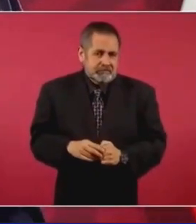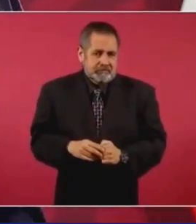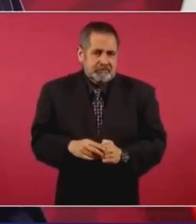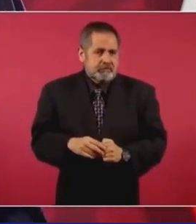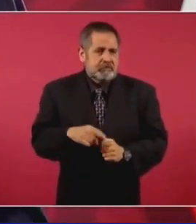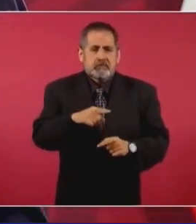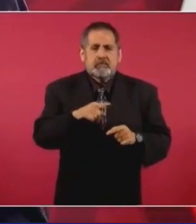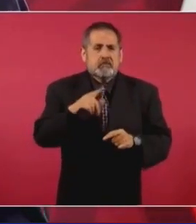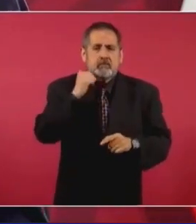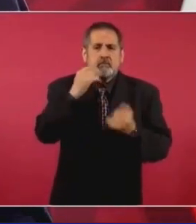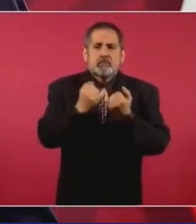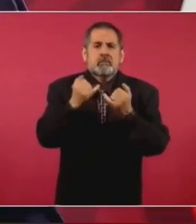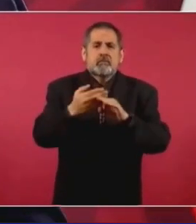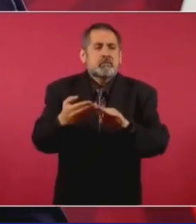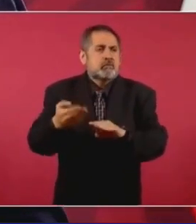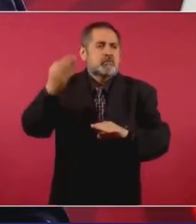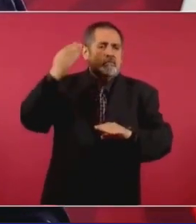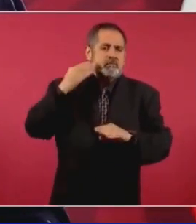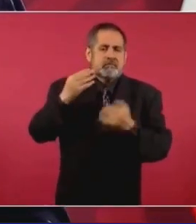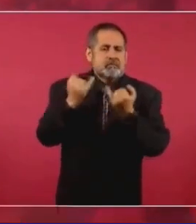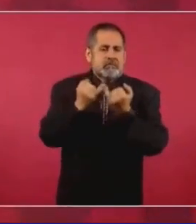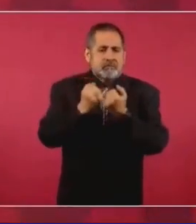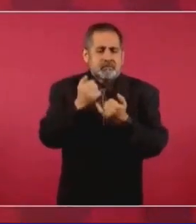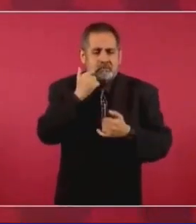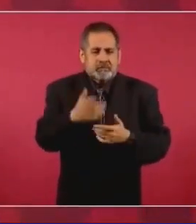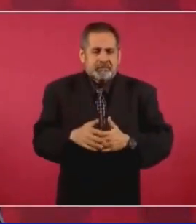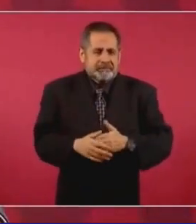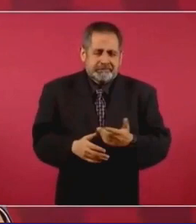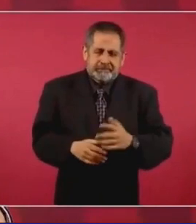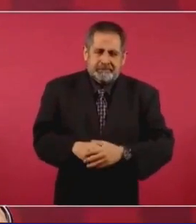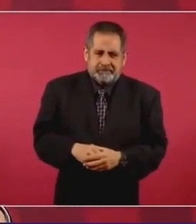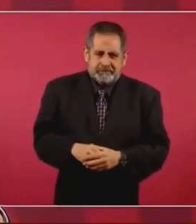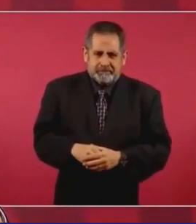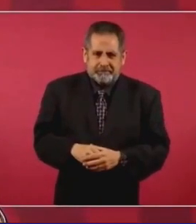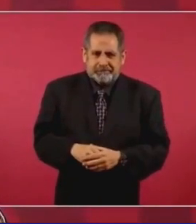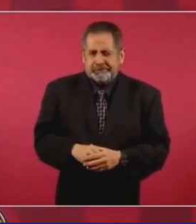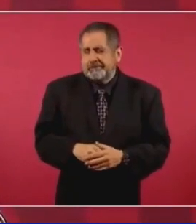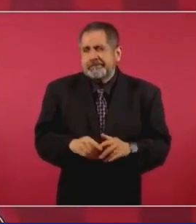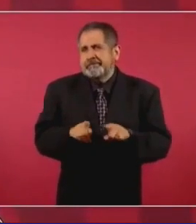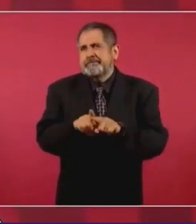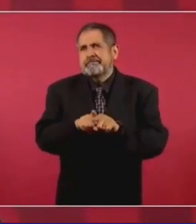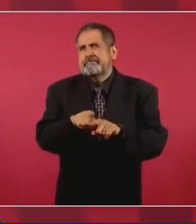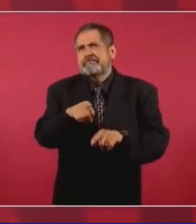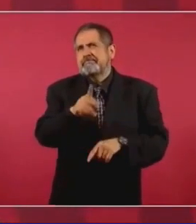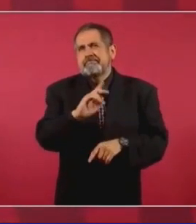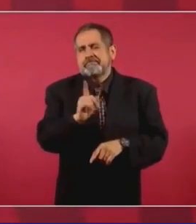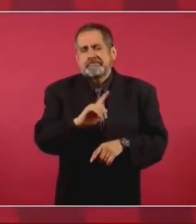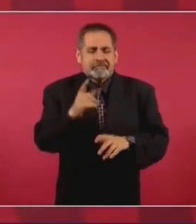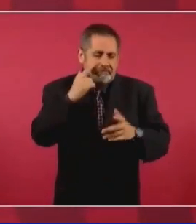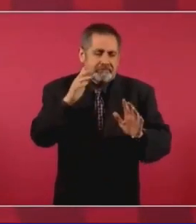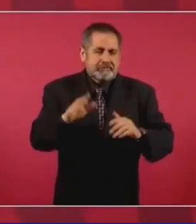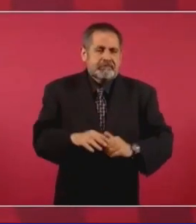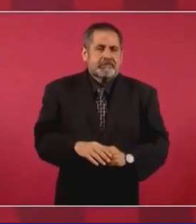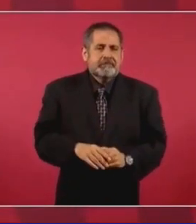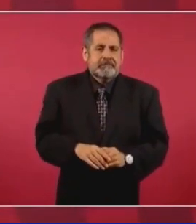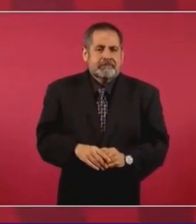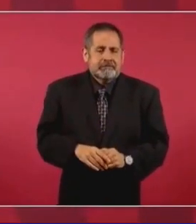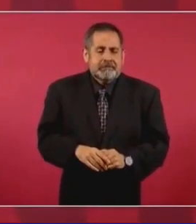ser como antes, que tampoco era así, ¿eh? Pero